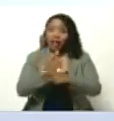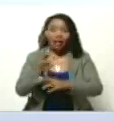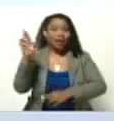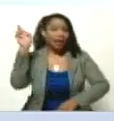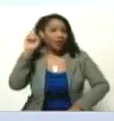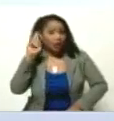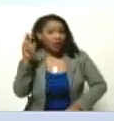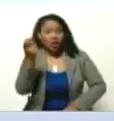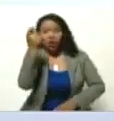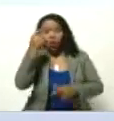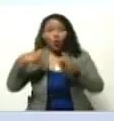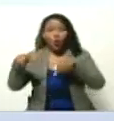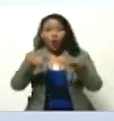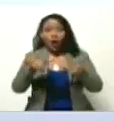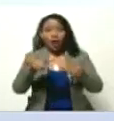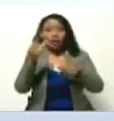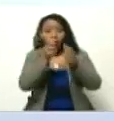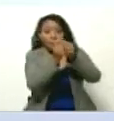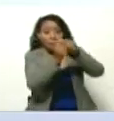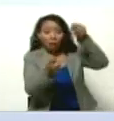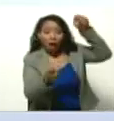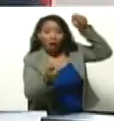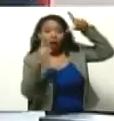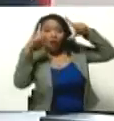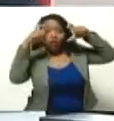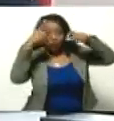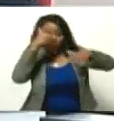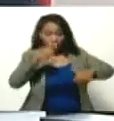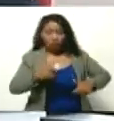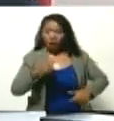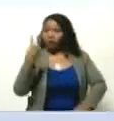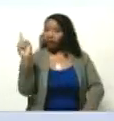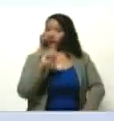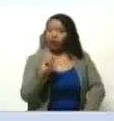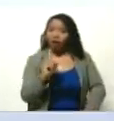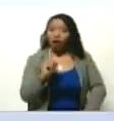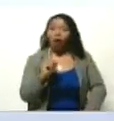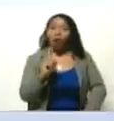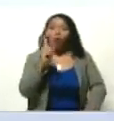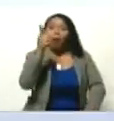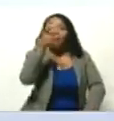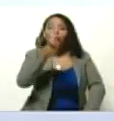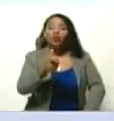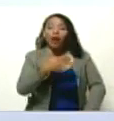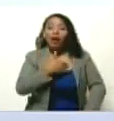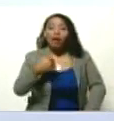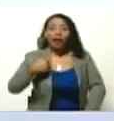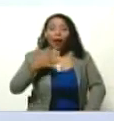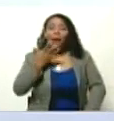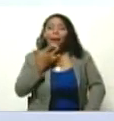ni en ningún lado, ni en afiches menos, de alguien que